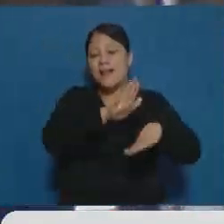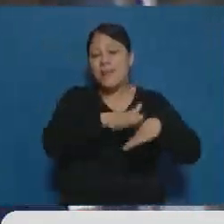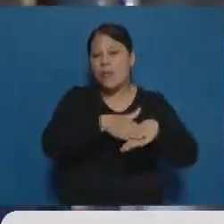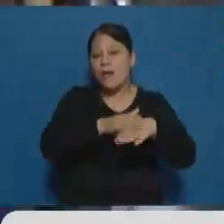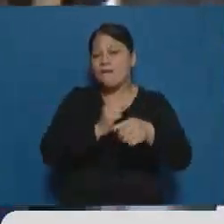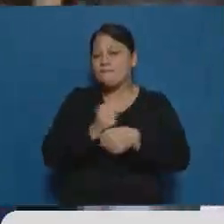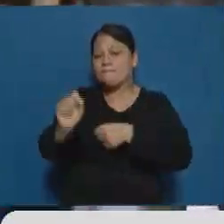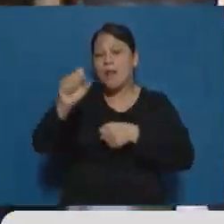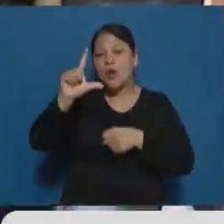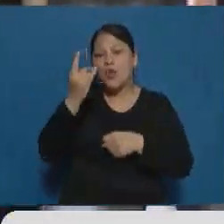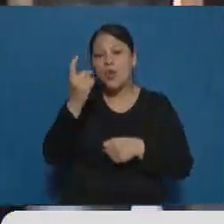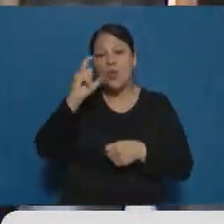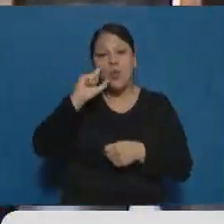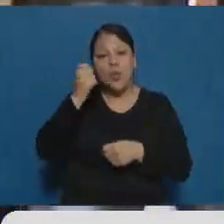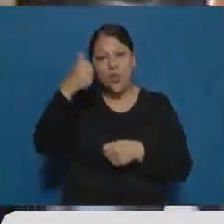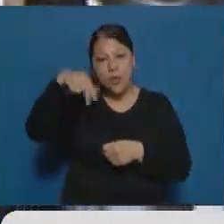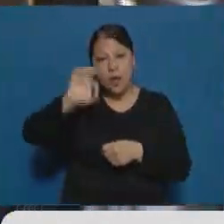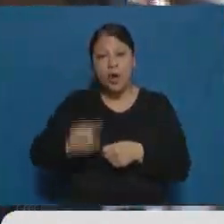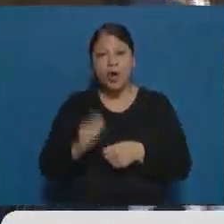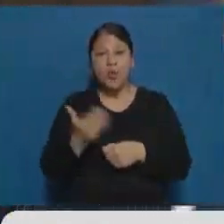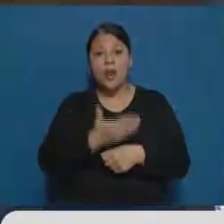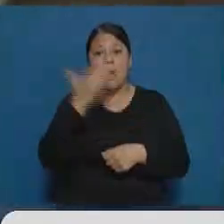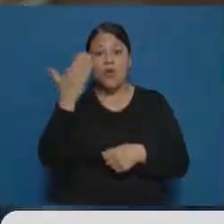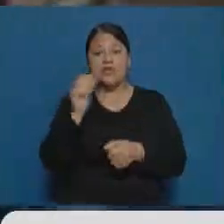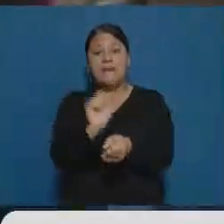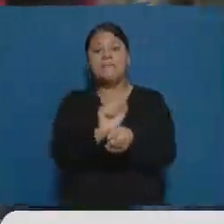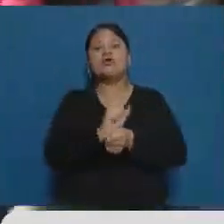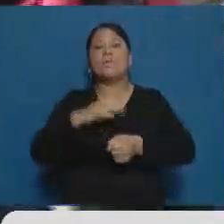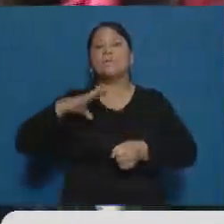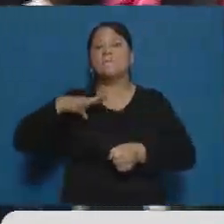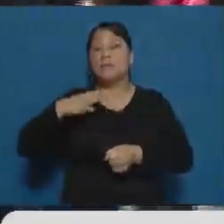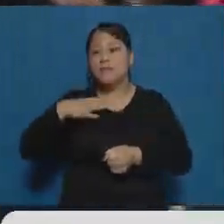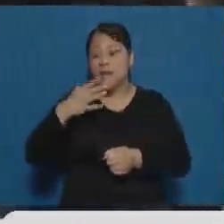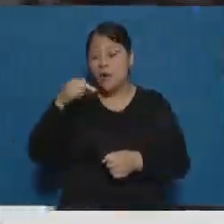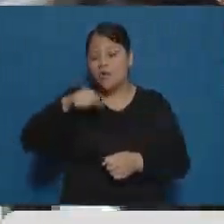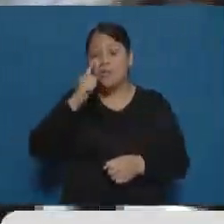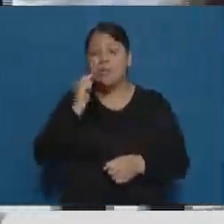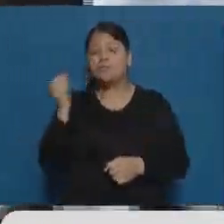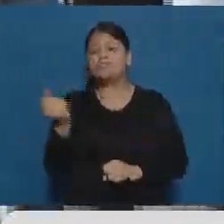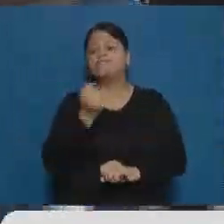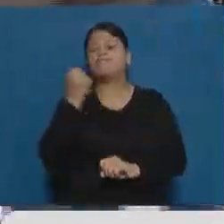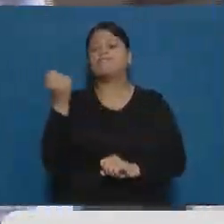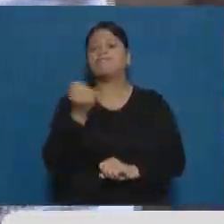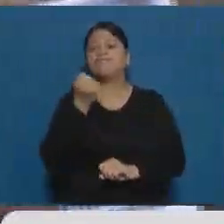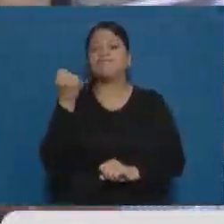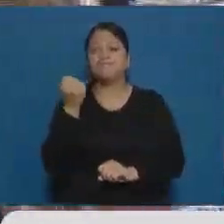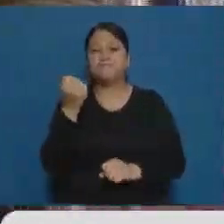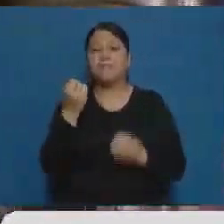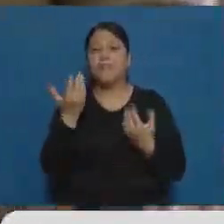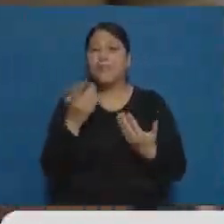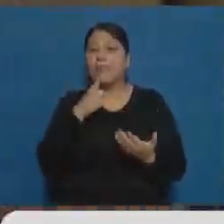Luciano Moreno. Hoy se va a llevar a cabo una audiencia de prisión preventiva. Es un día muy importante para la causa, por eso es que